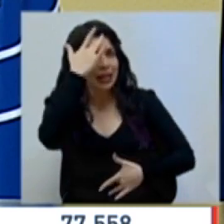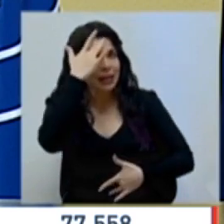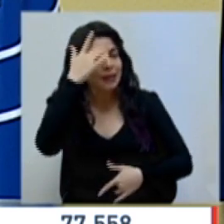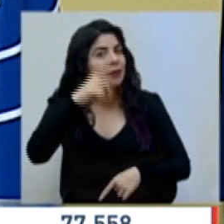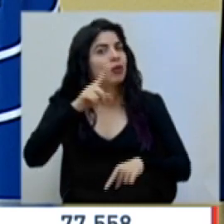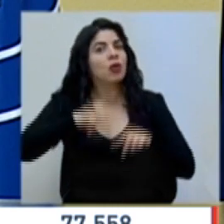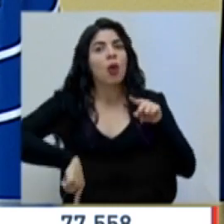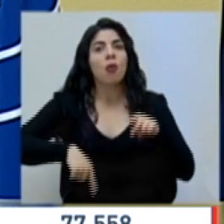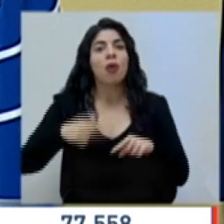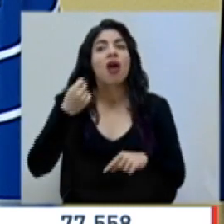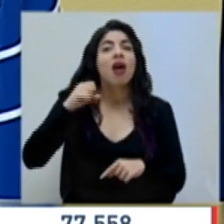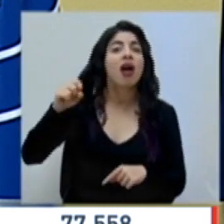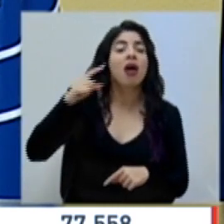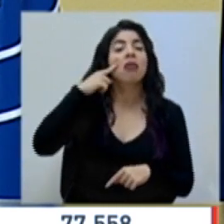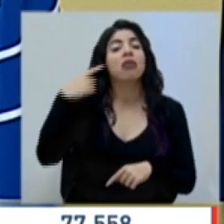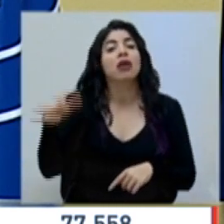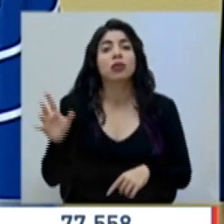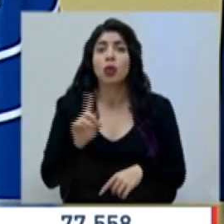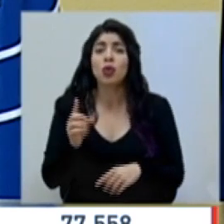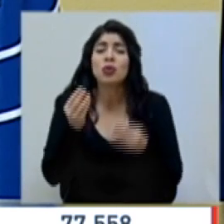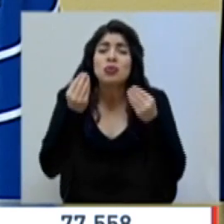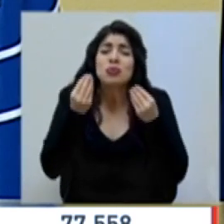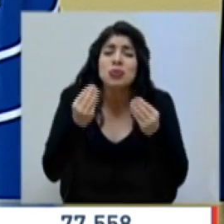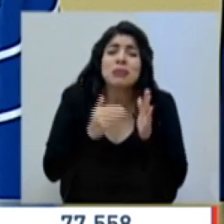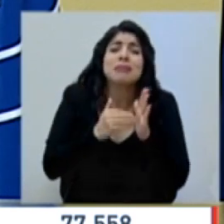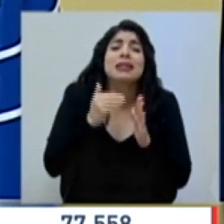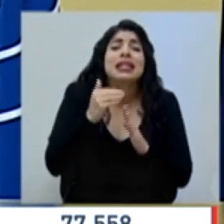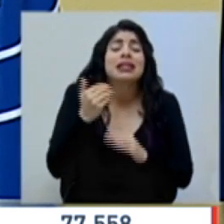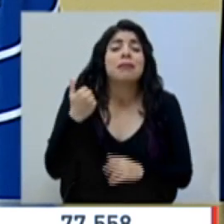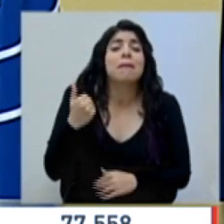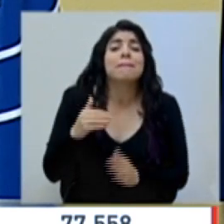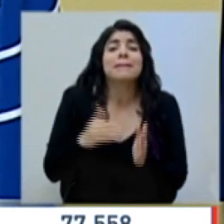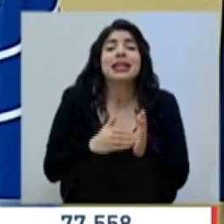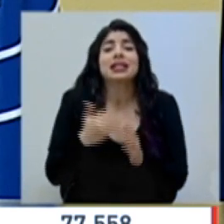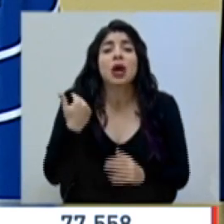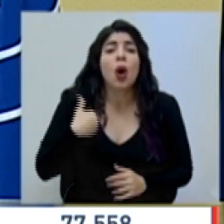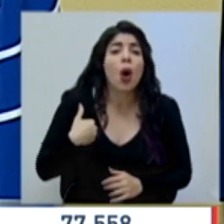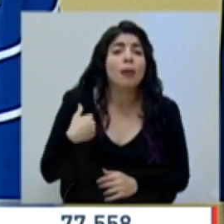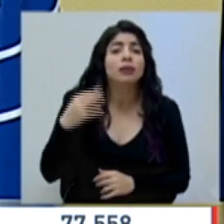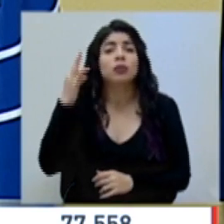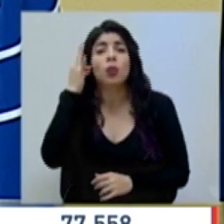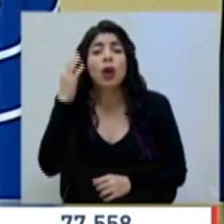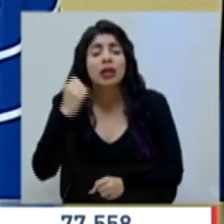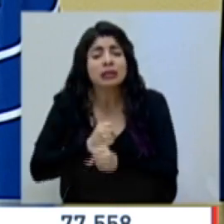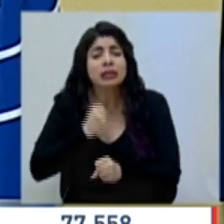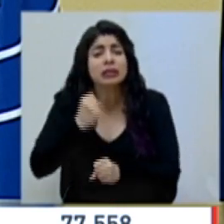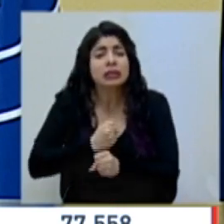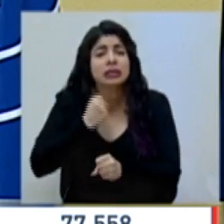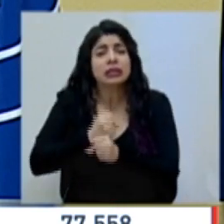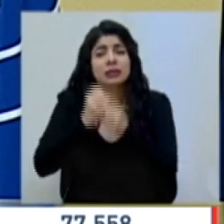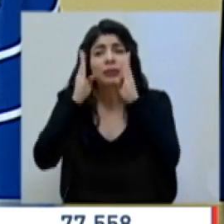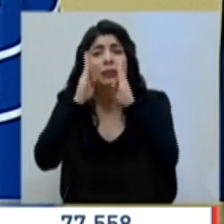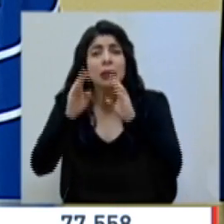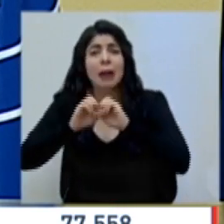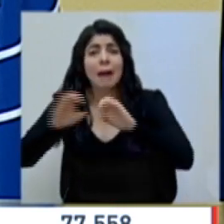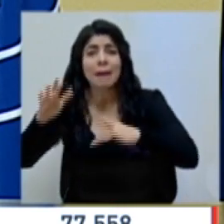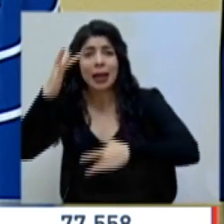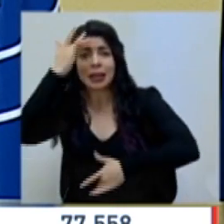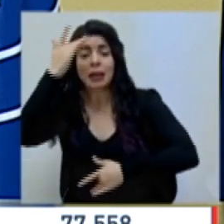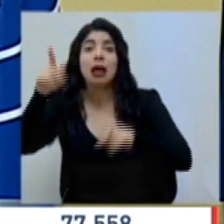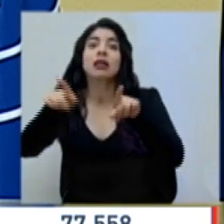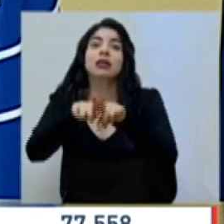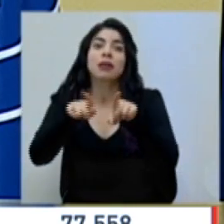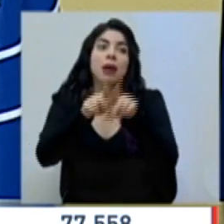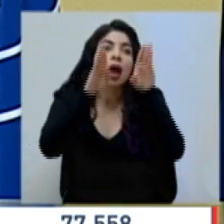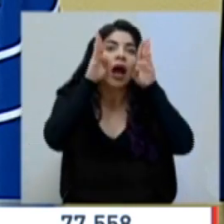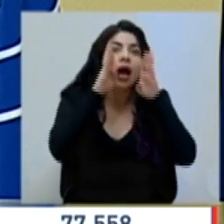podemos bajar la guardia. Miles de hombres y mujeres trabajan no solamente en la atención de la pandemia, sino también en la